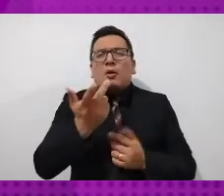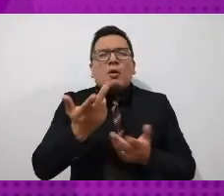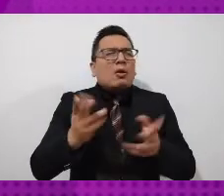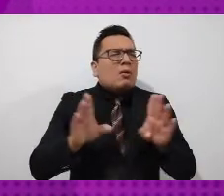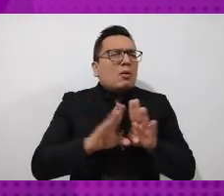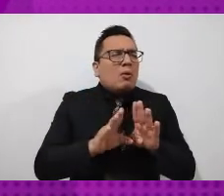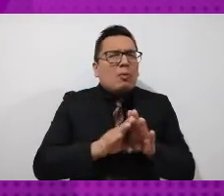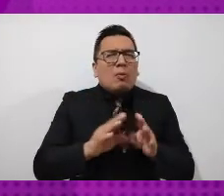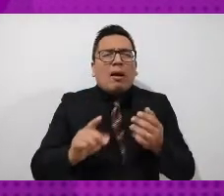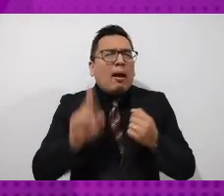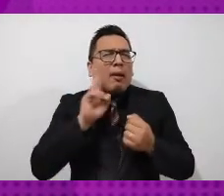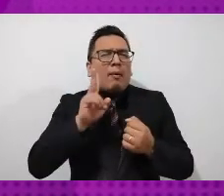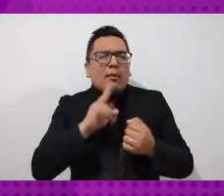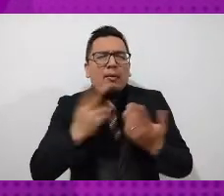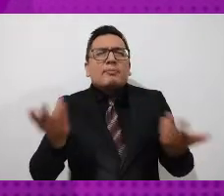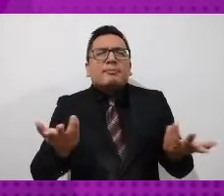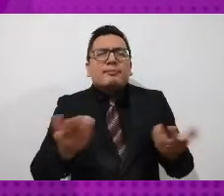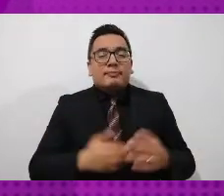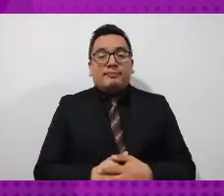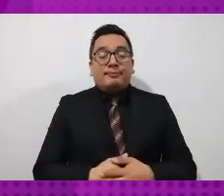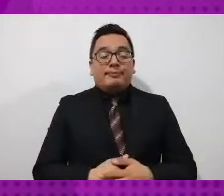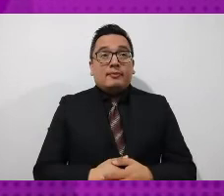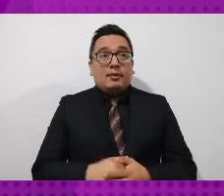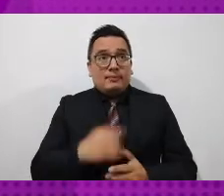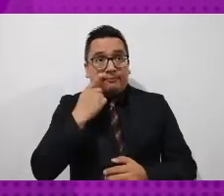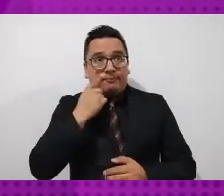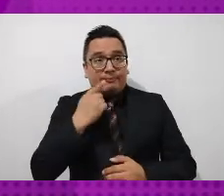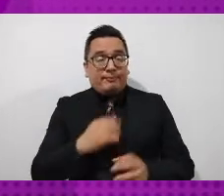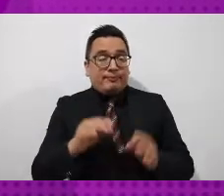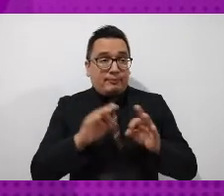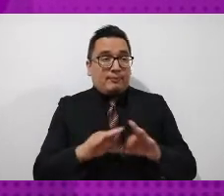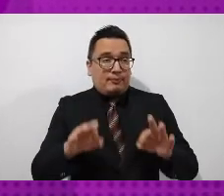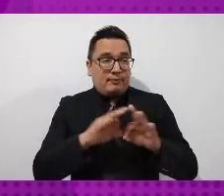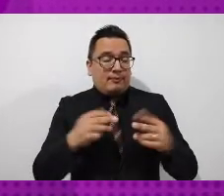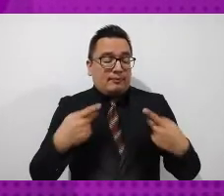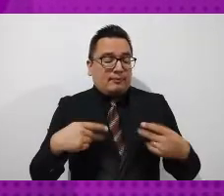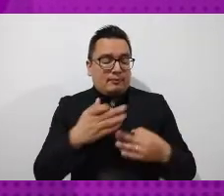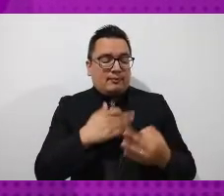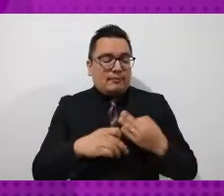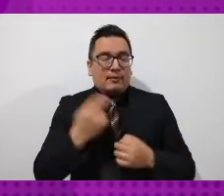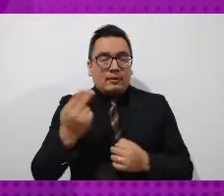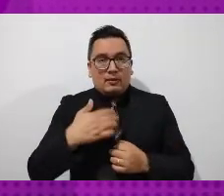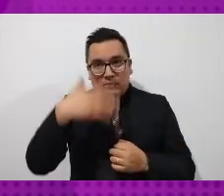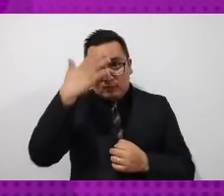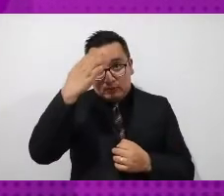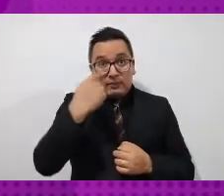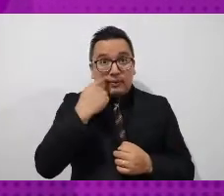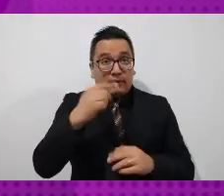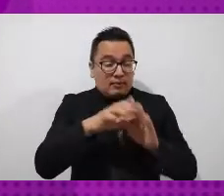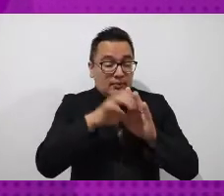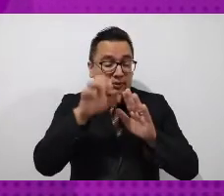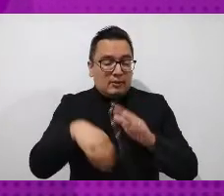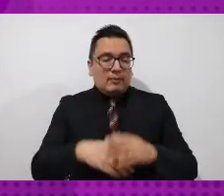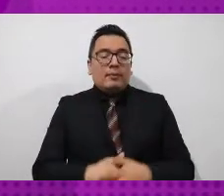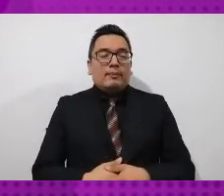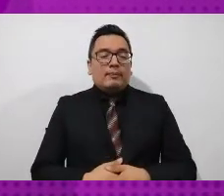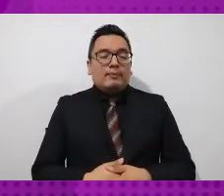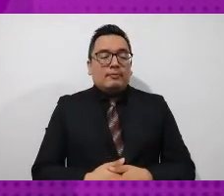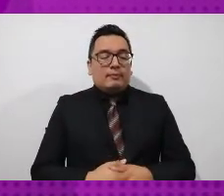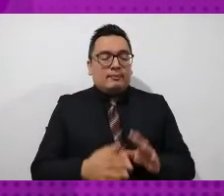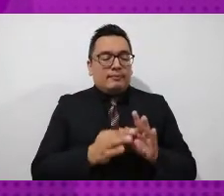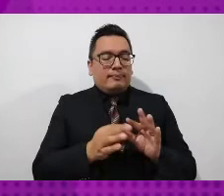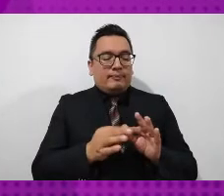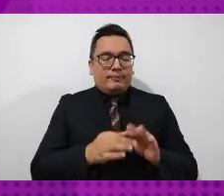vamos a enfrentar? Es bien importante decirle a la ciudadanía que tenemos, en el caso, por ejemplo, y vamos a hablar